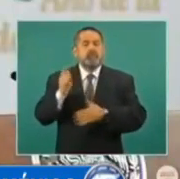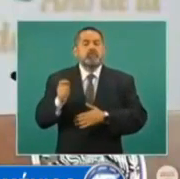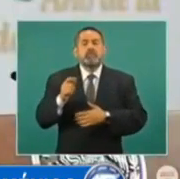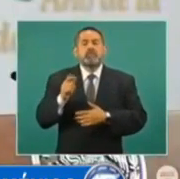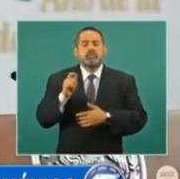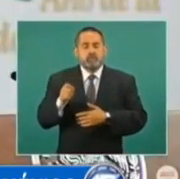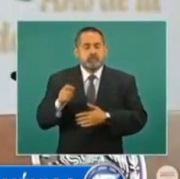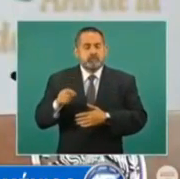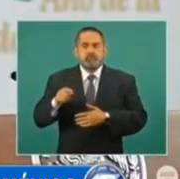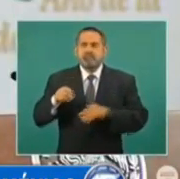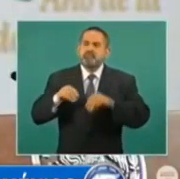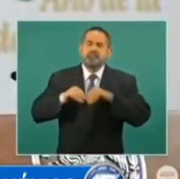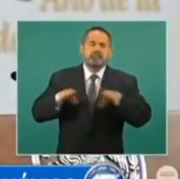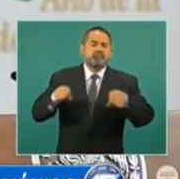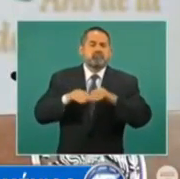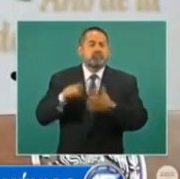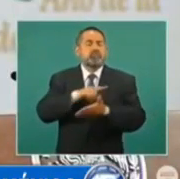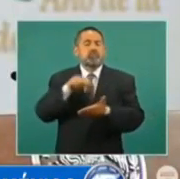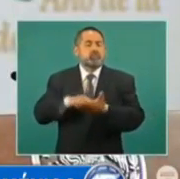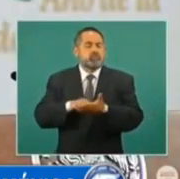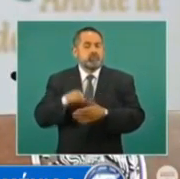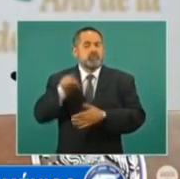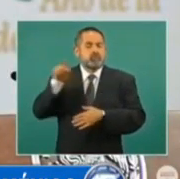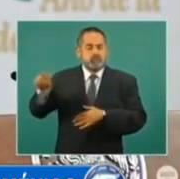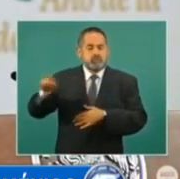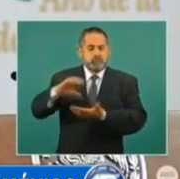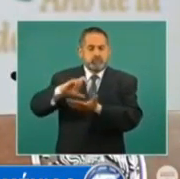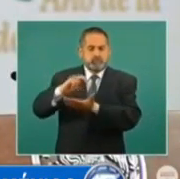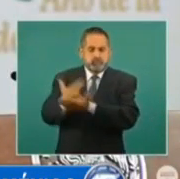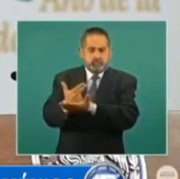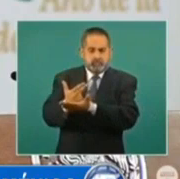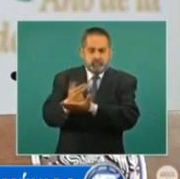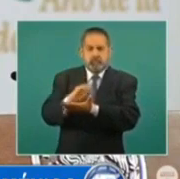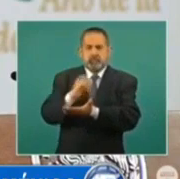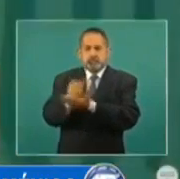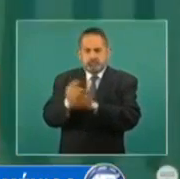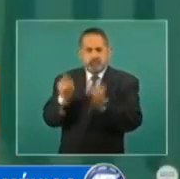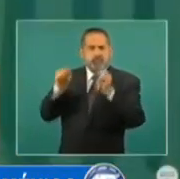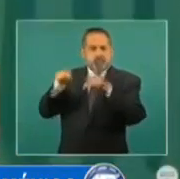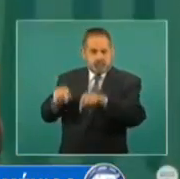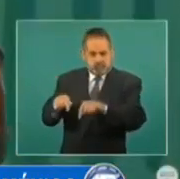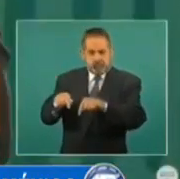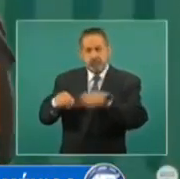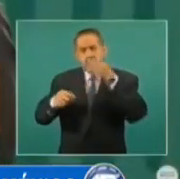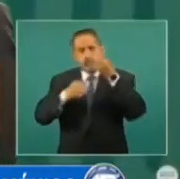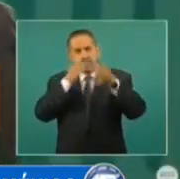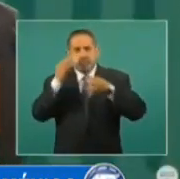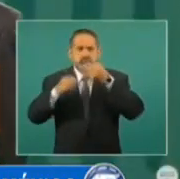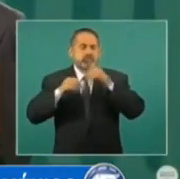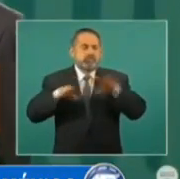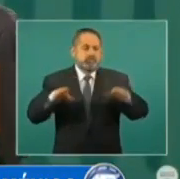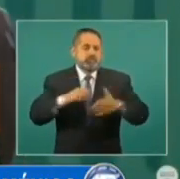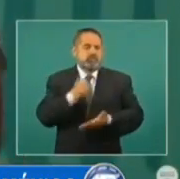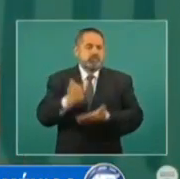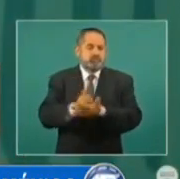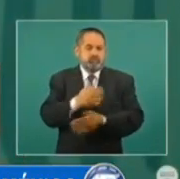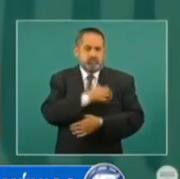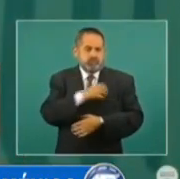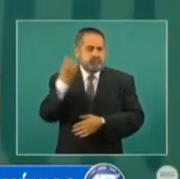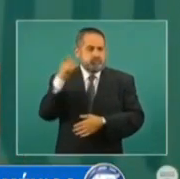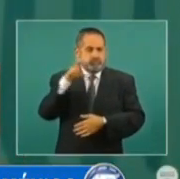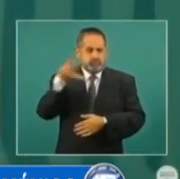a dar desde chetumal qué es la capital del kit del